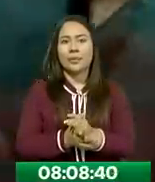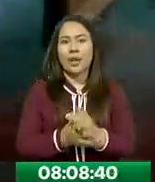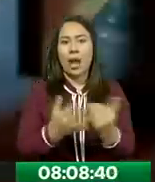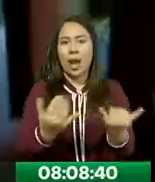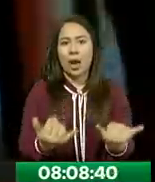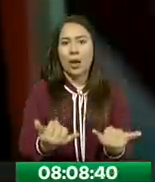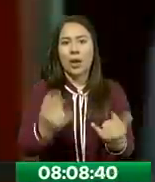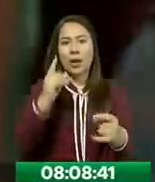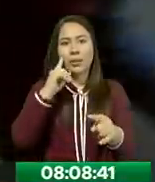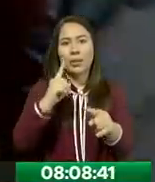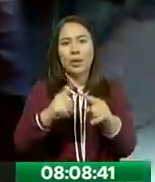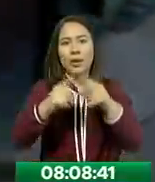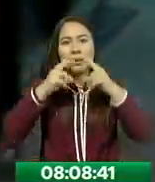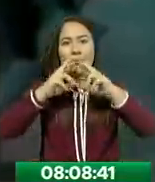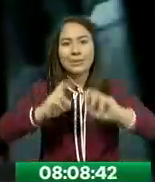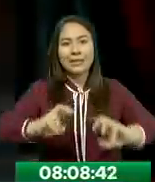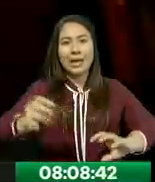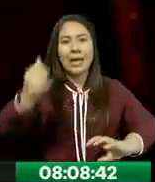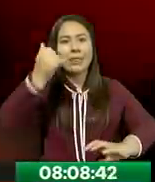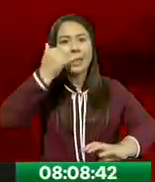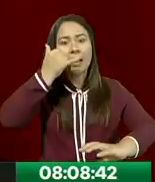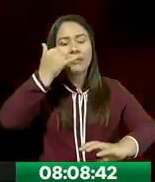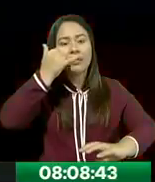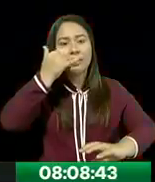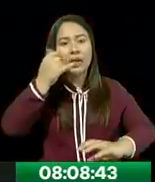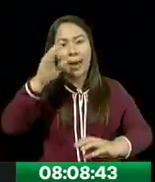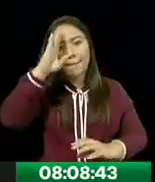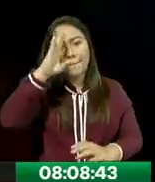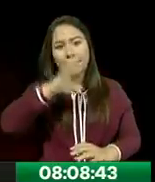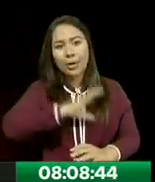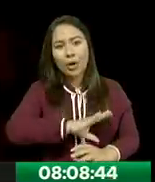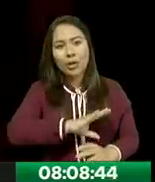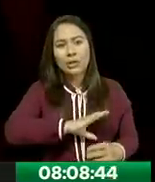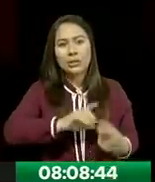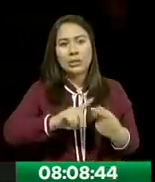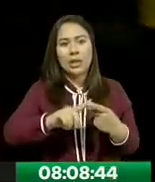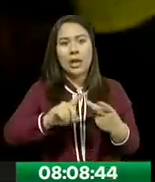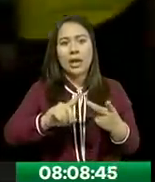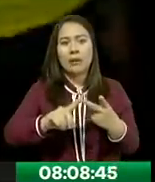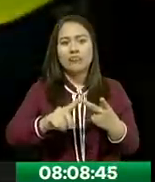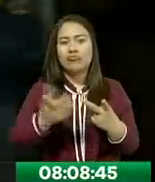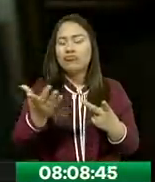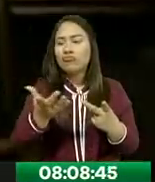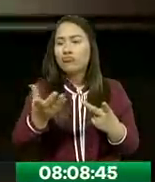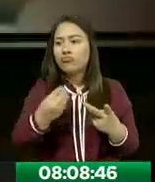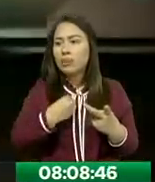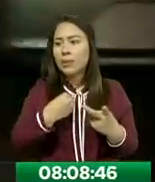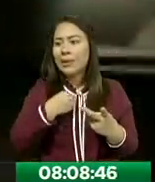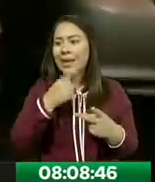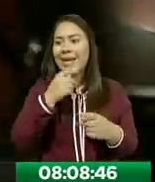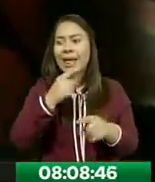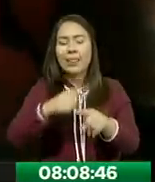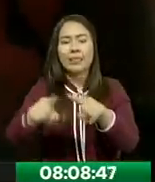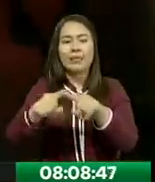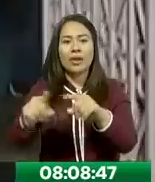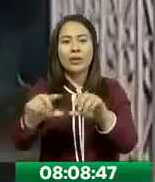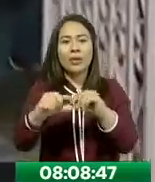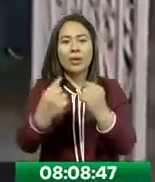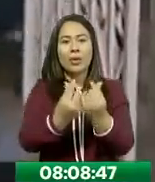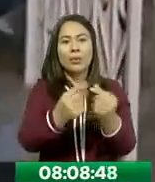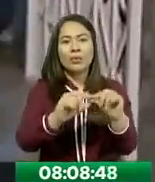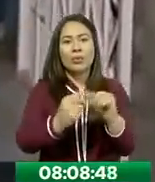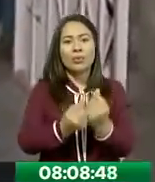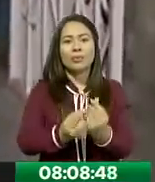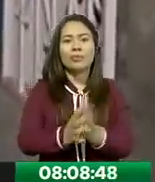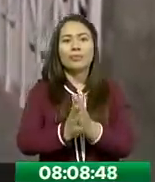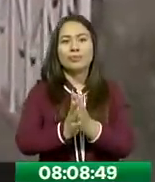análisis telefónicos realizados por la Policía Judicial guardarían relación entre varios miembros de esta organización. A la